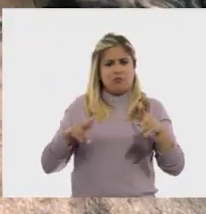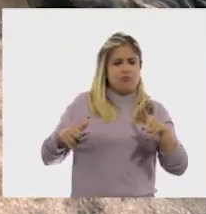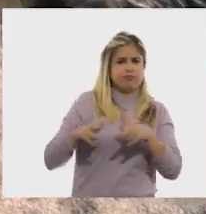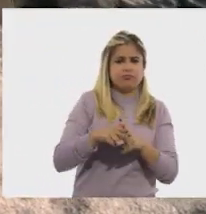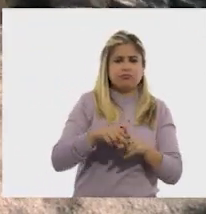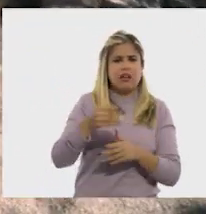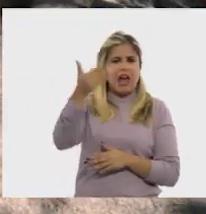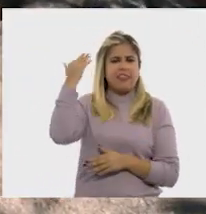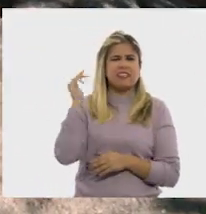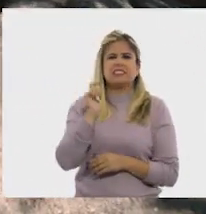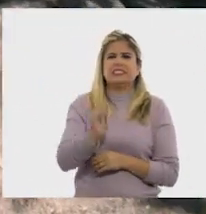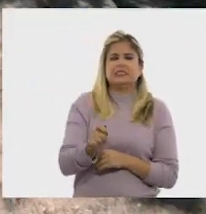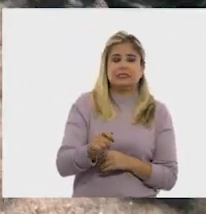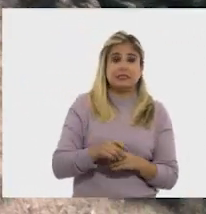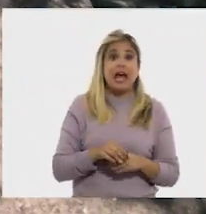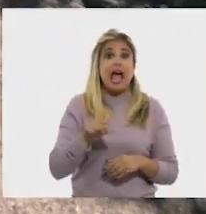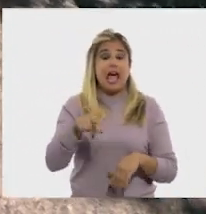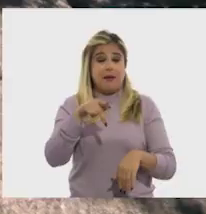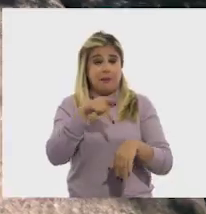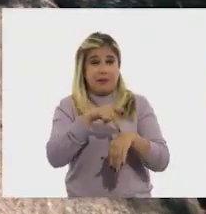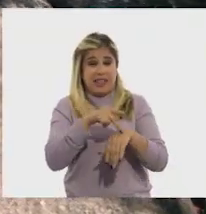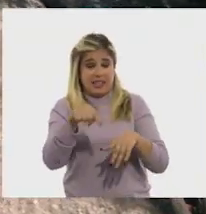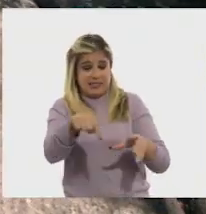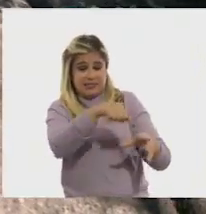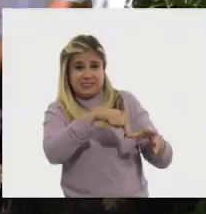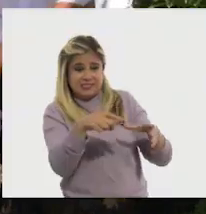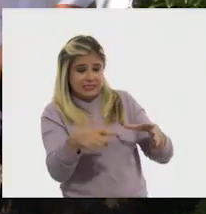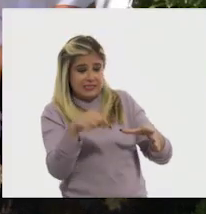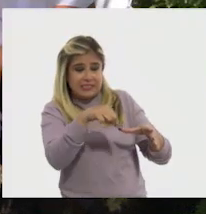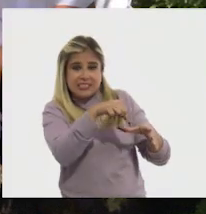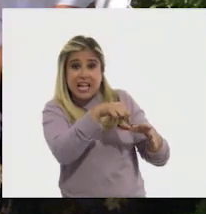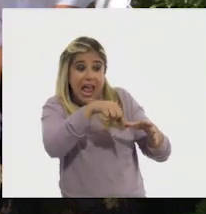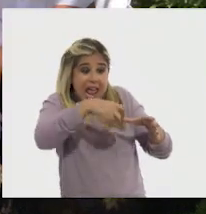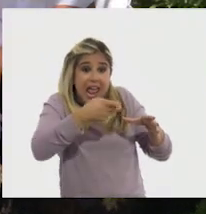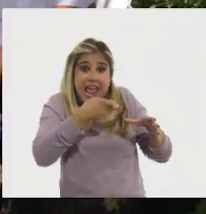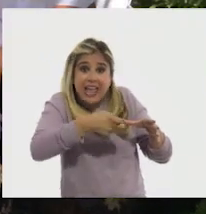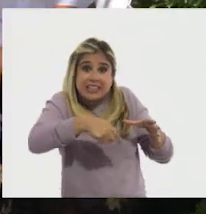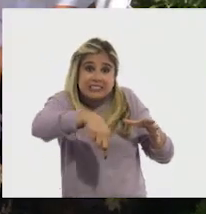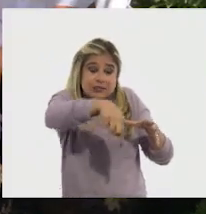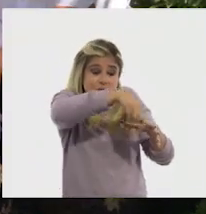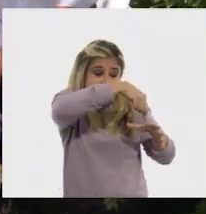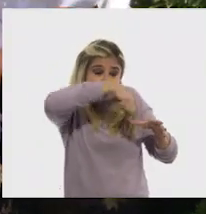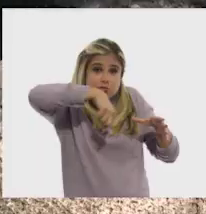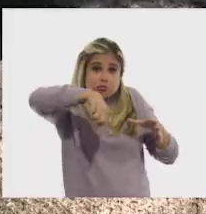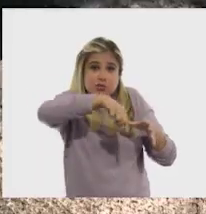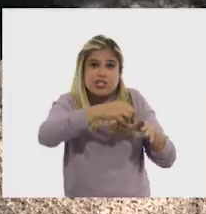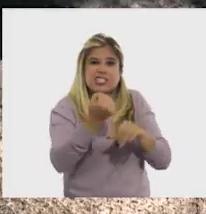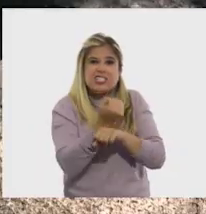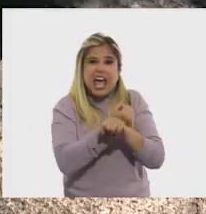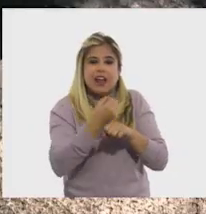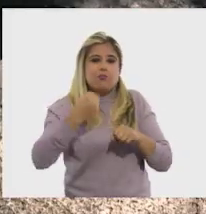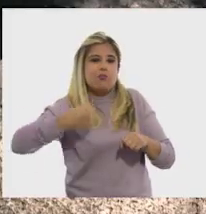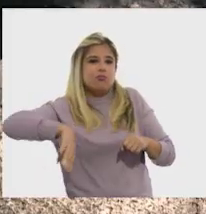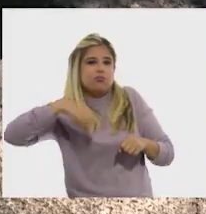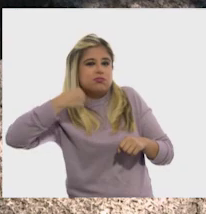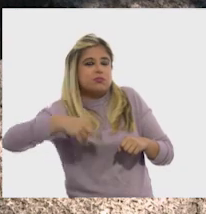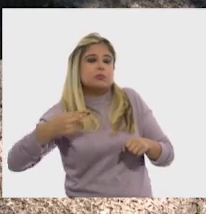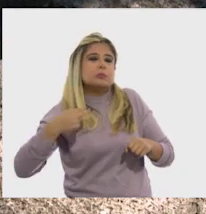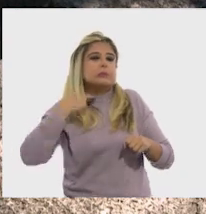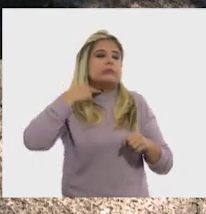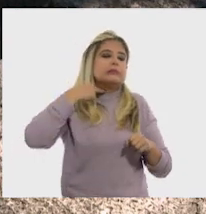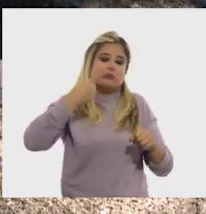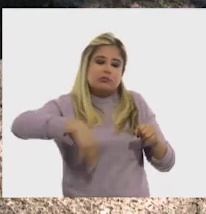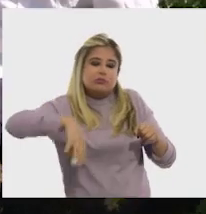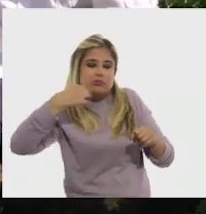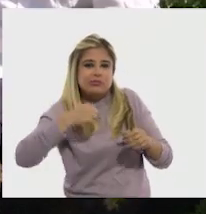donde, como hay una piedra aquí y un hoyito, Sí. se dice que aquí era donde Aquí abajo. los desangraban, así tipo mayas.